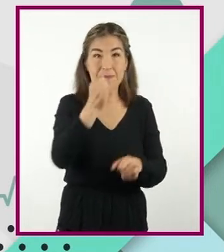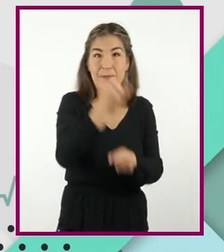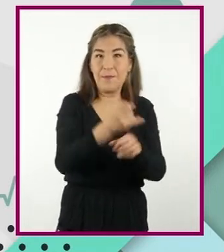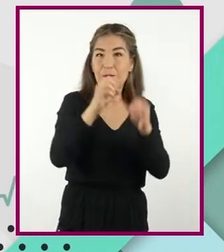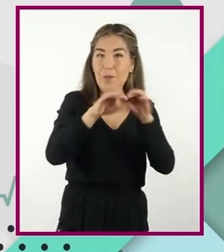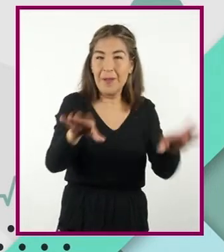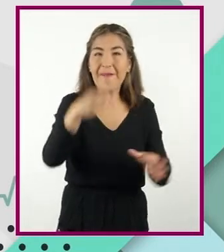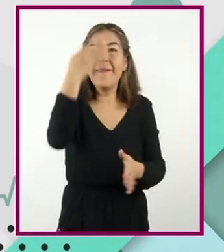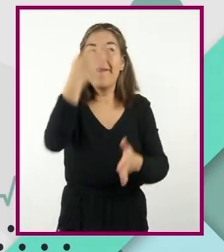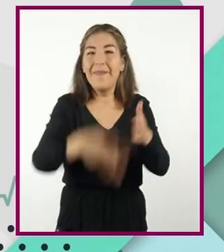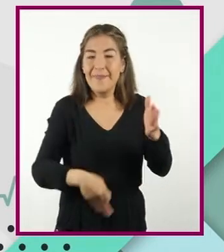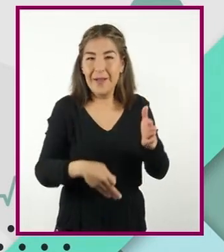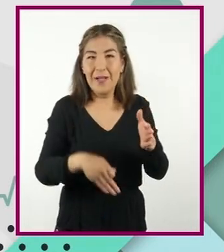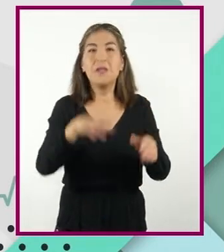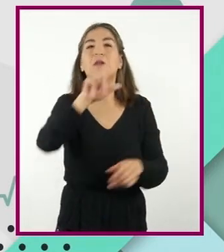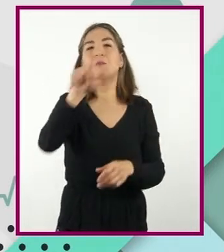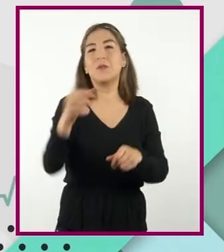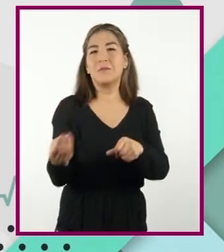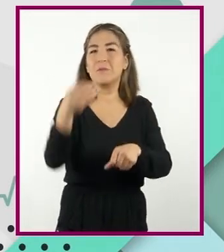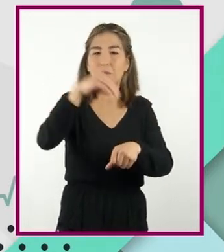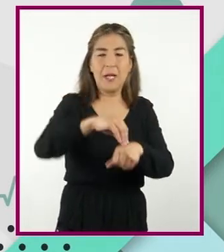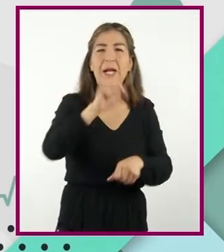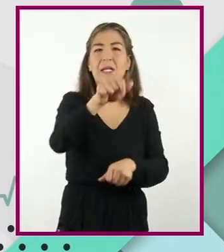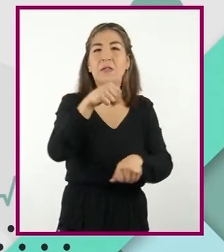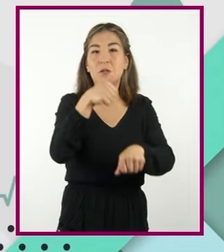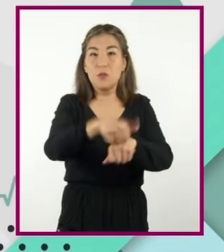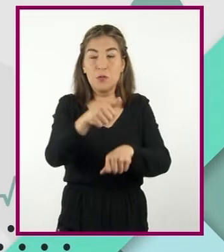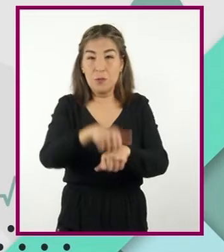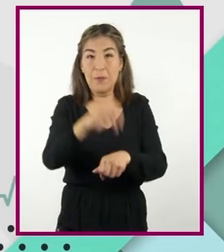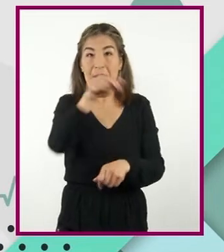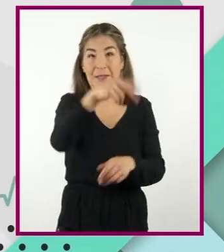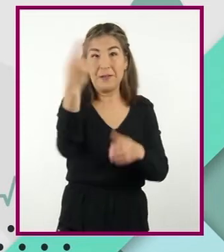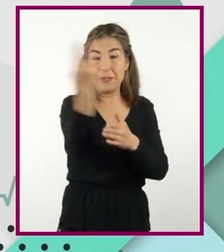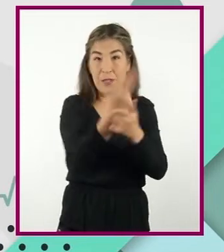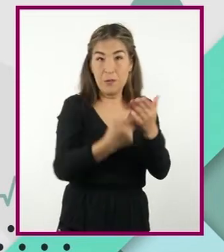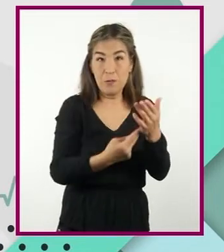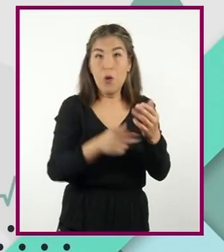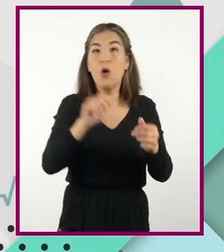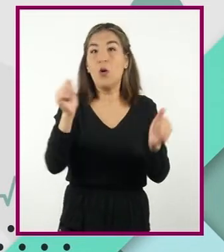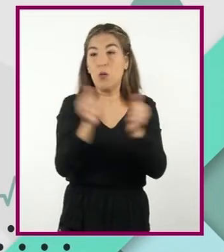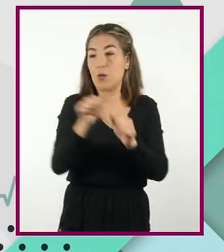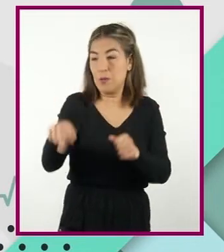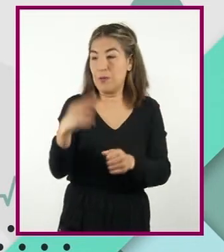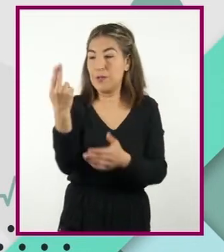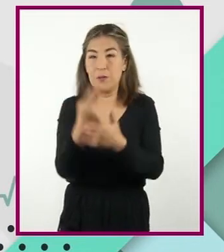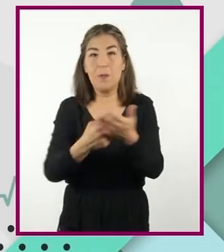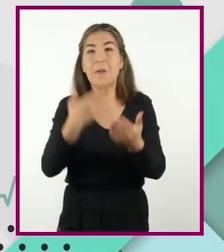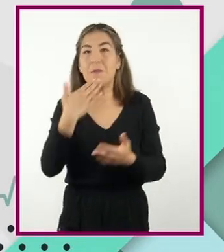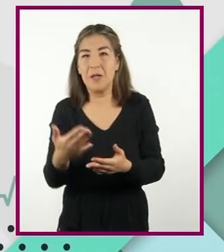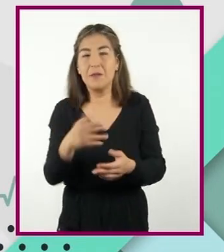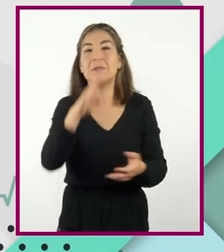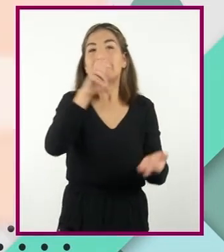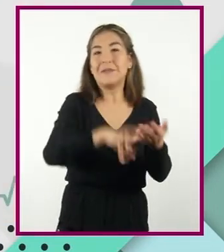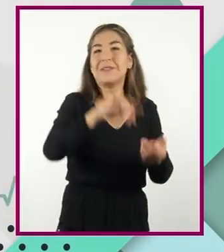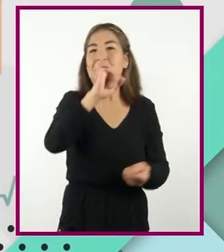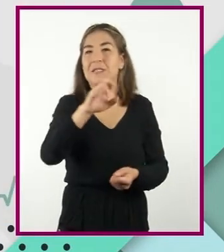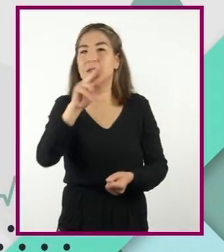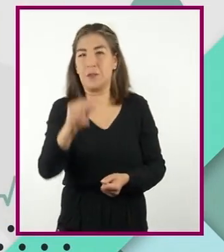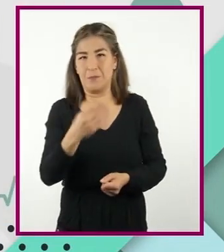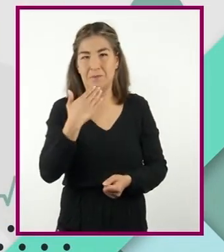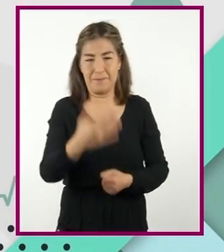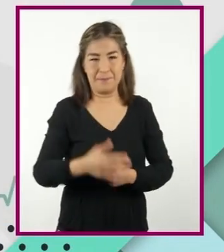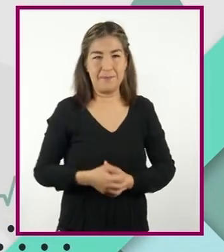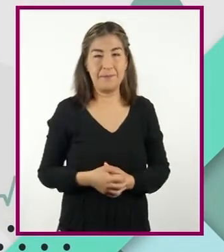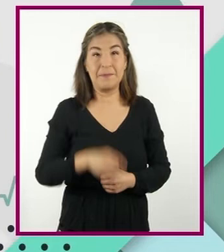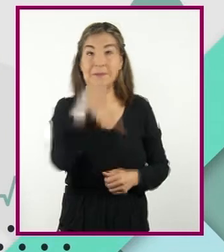y determinar si las medidas del dibujo y las reales son o no proporcionales. En la